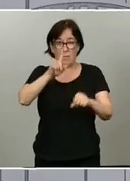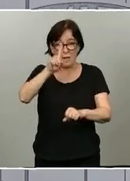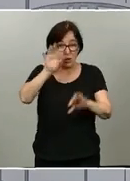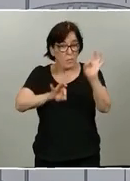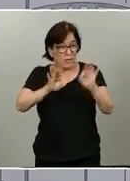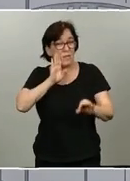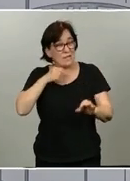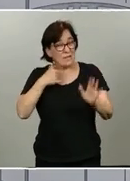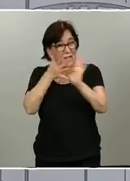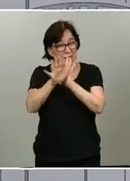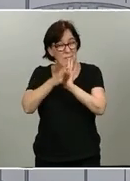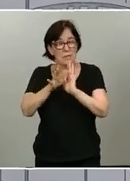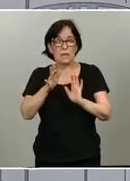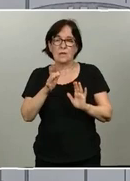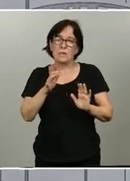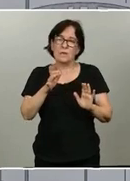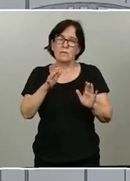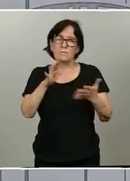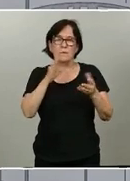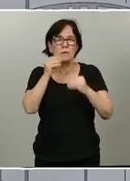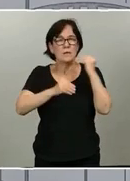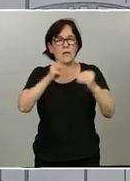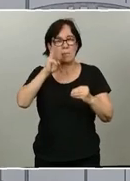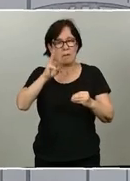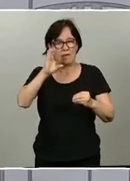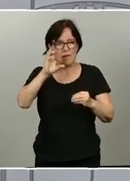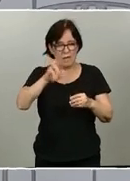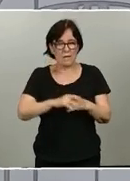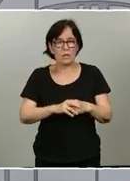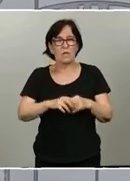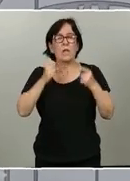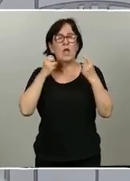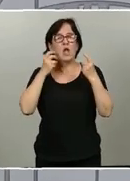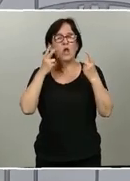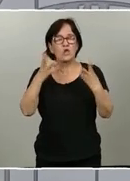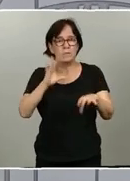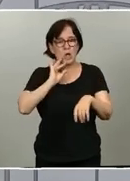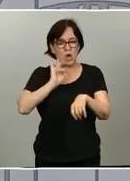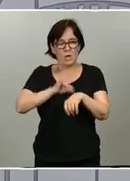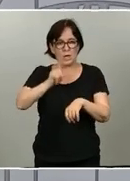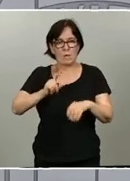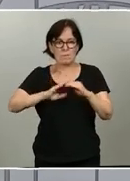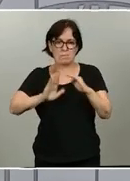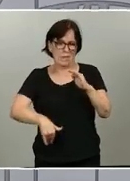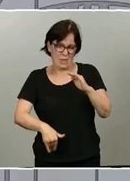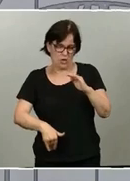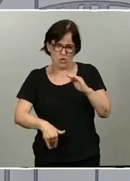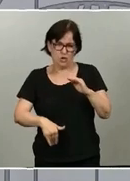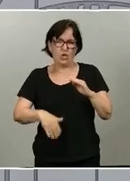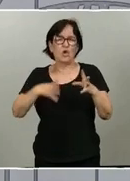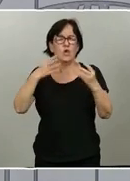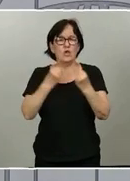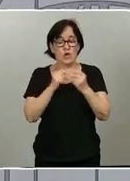sido se realizaba una pcr pero el número de casos ha sido mucho menor el número de casos con el inicio de